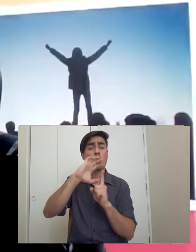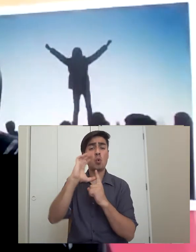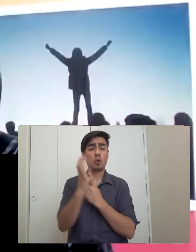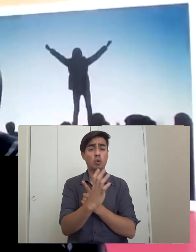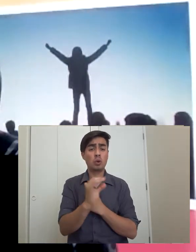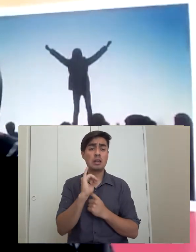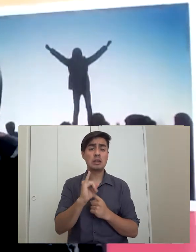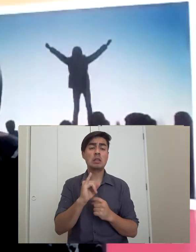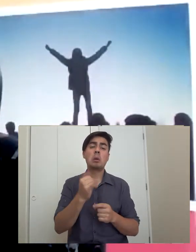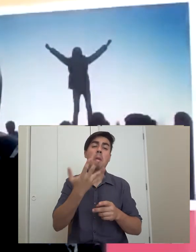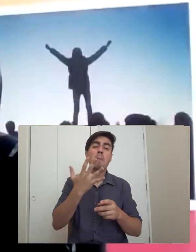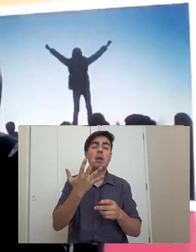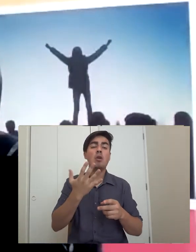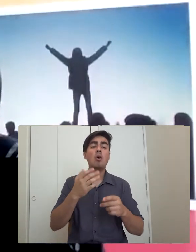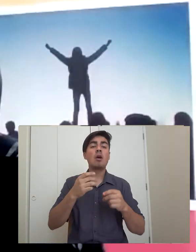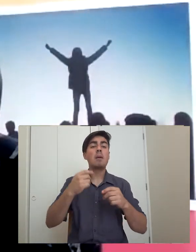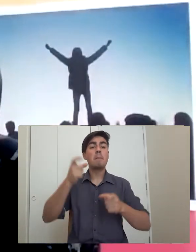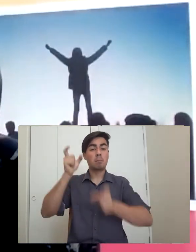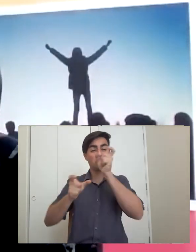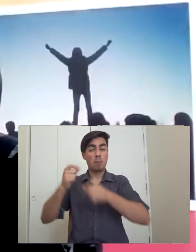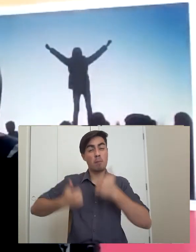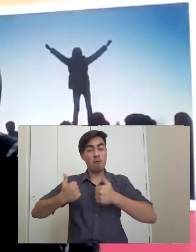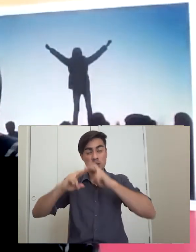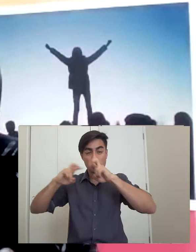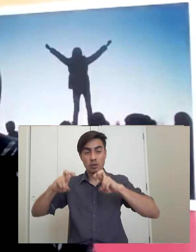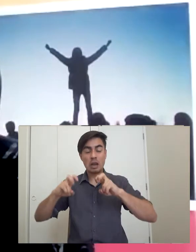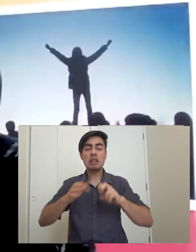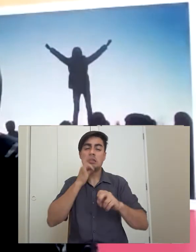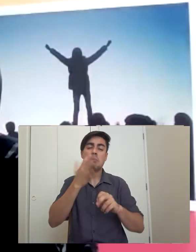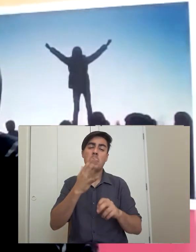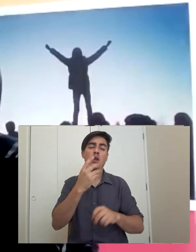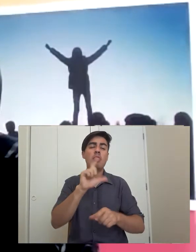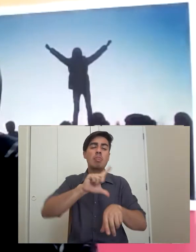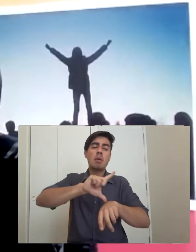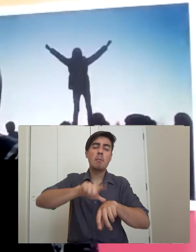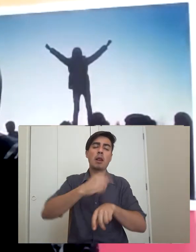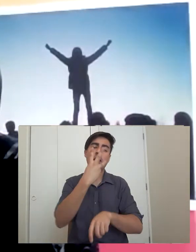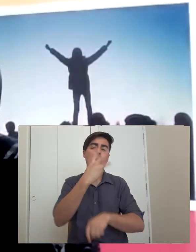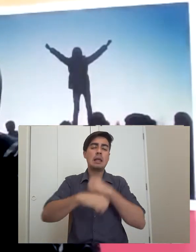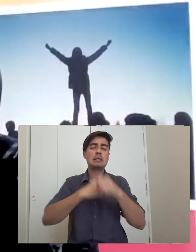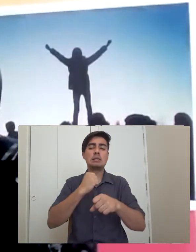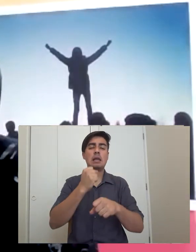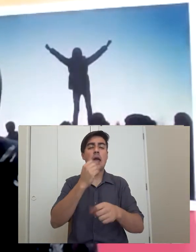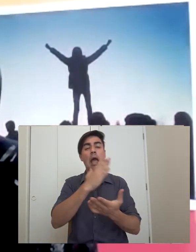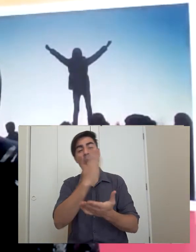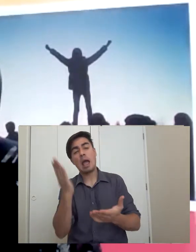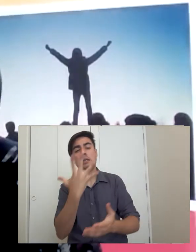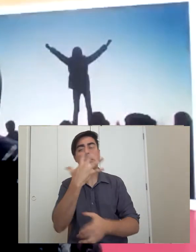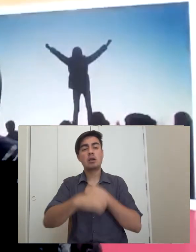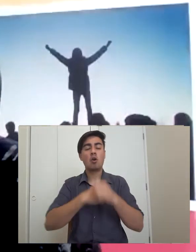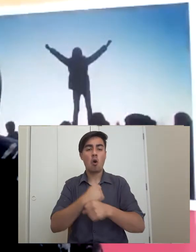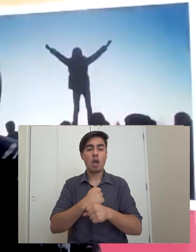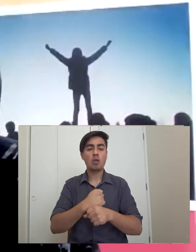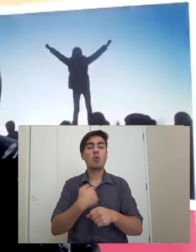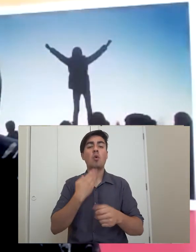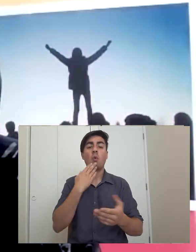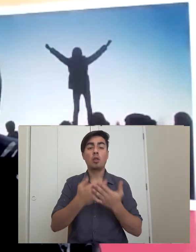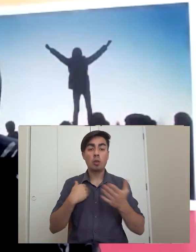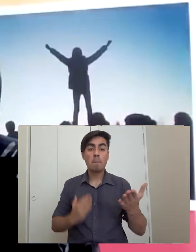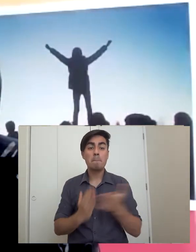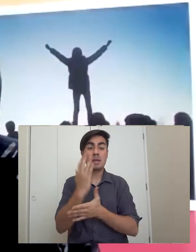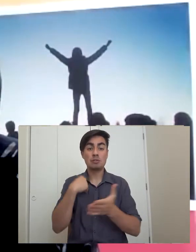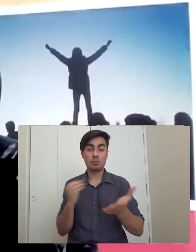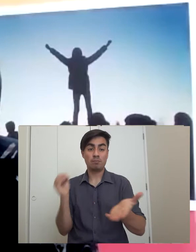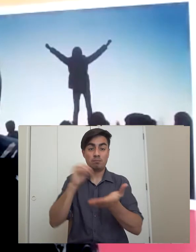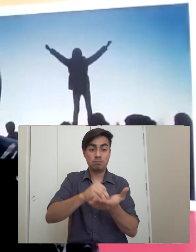dicen que desde 3 a 5 años, desde que tú inicias la implementación hasta que la cultura tenga